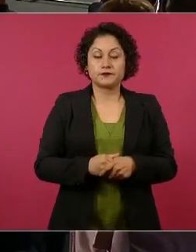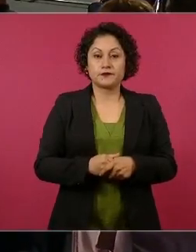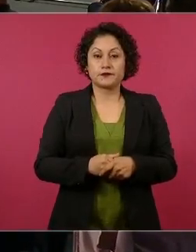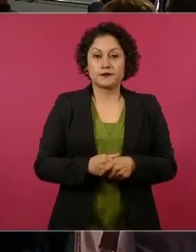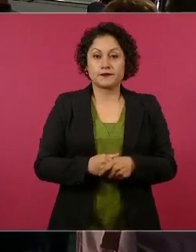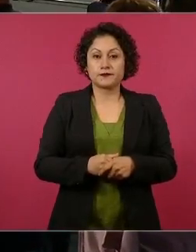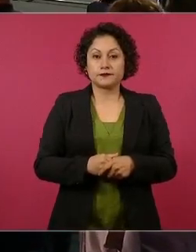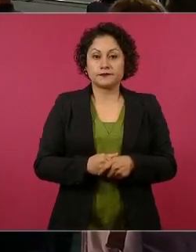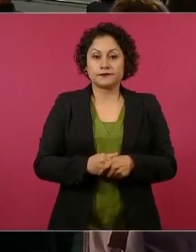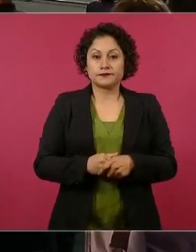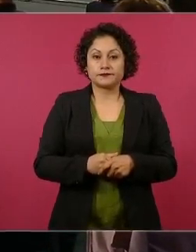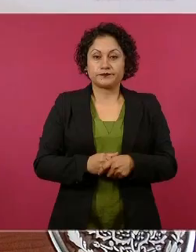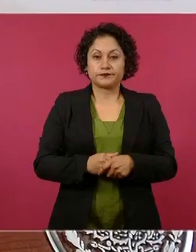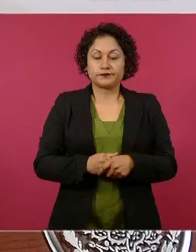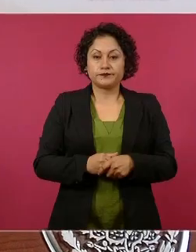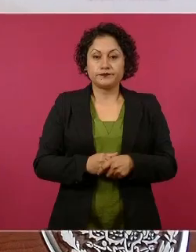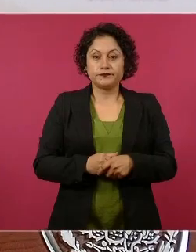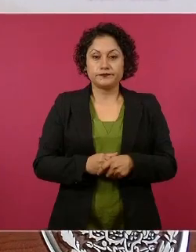Banamex,